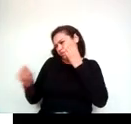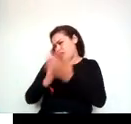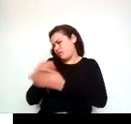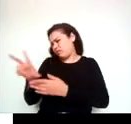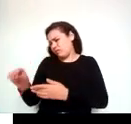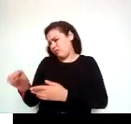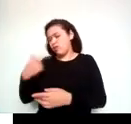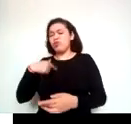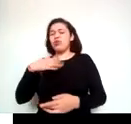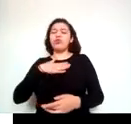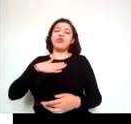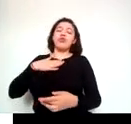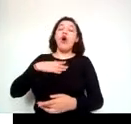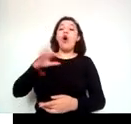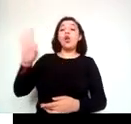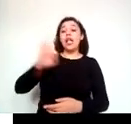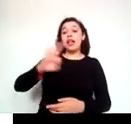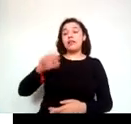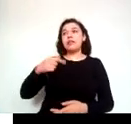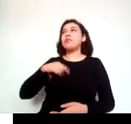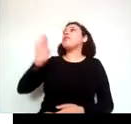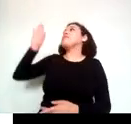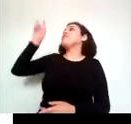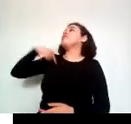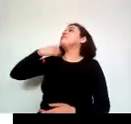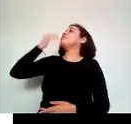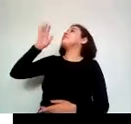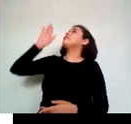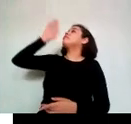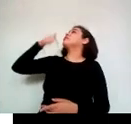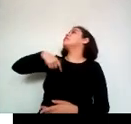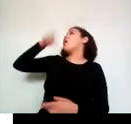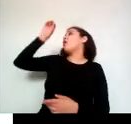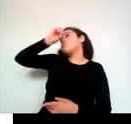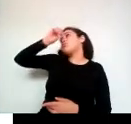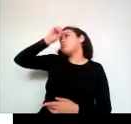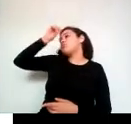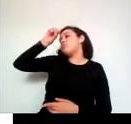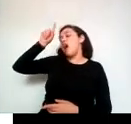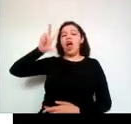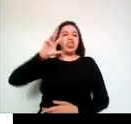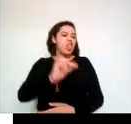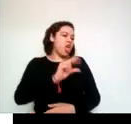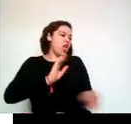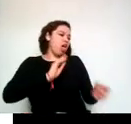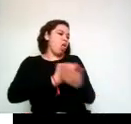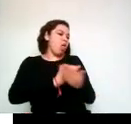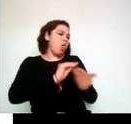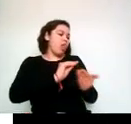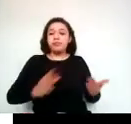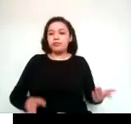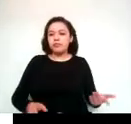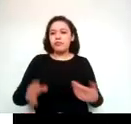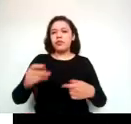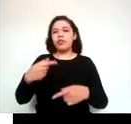no pueden hacer uso de, y del derecho que tienen de opinar sobre sus funciones, cuando no los dejamos o no los